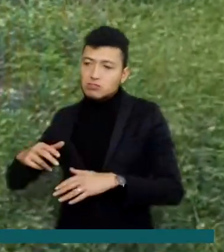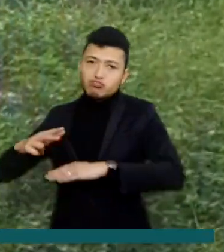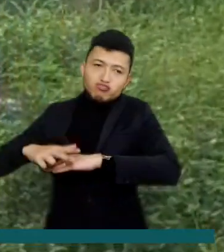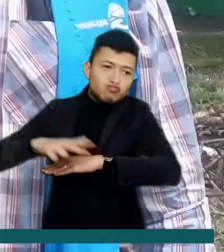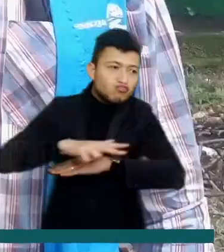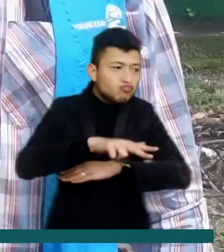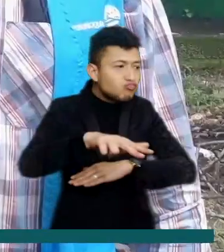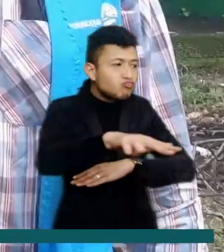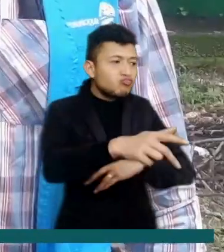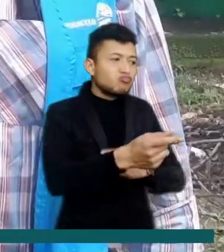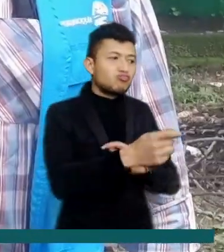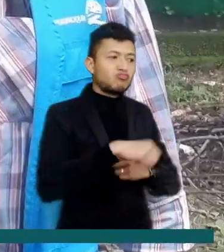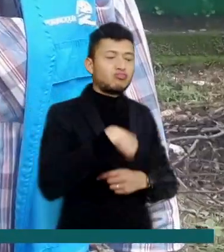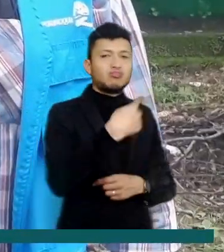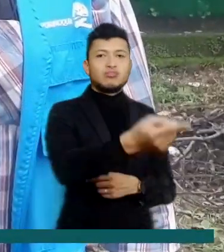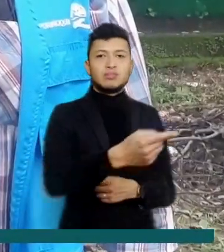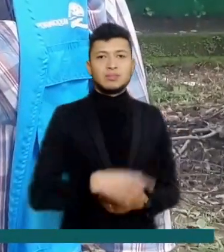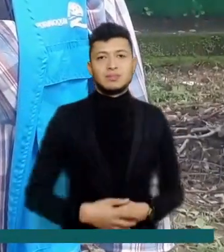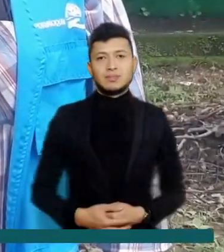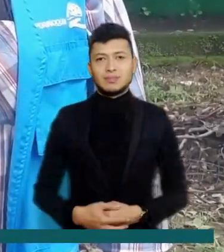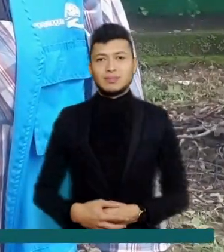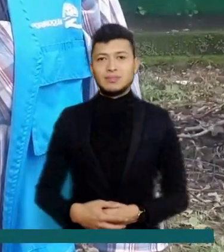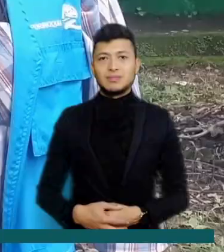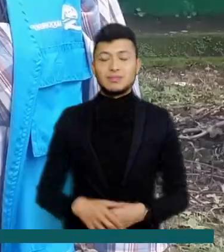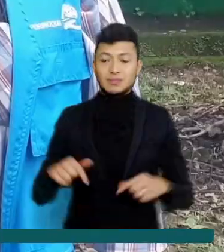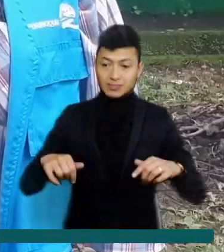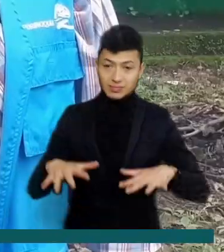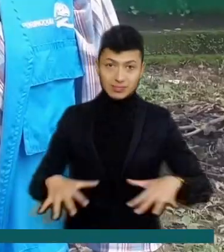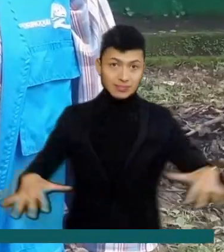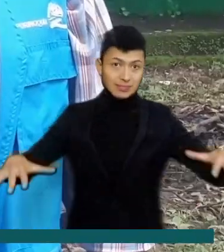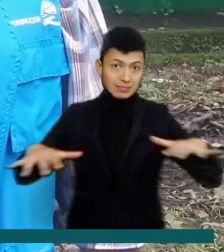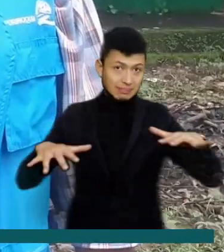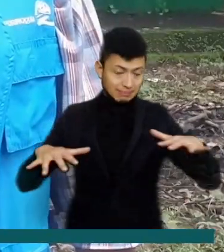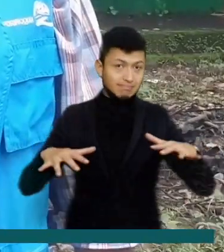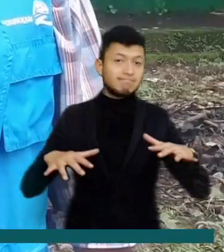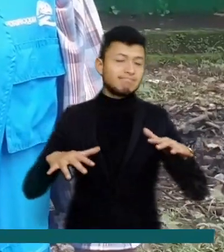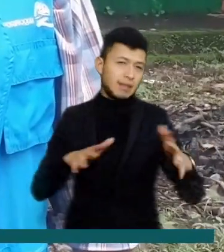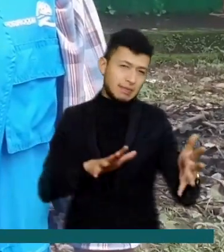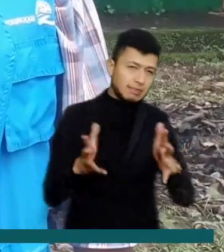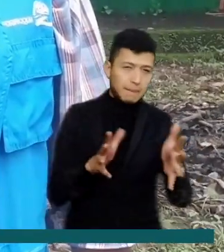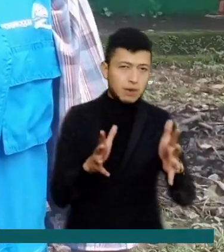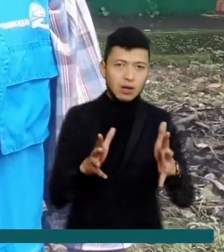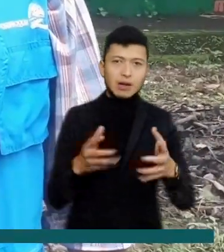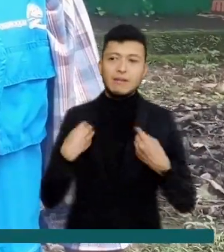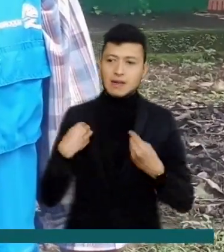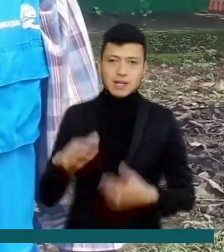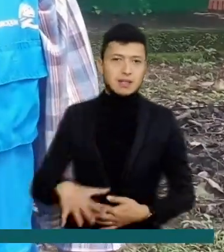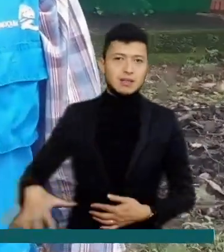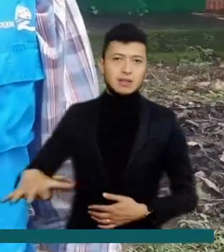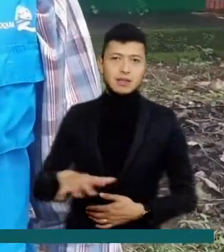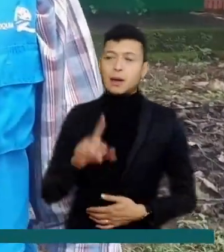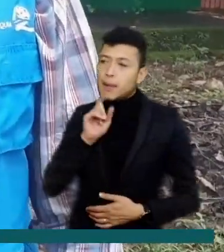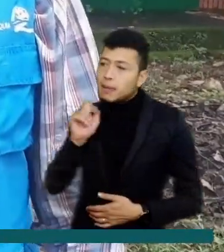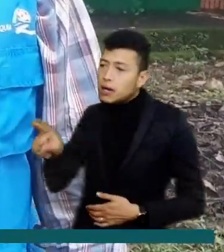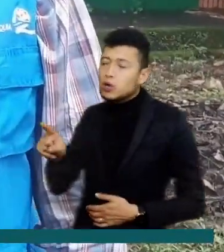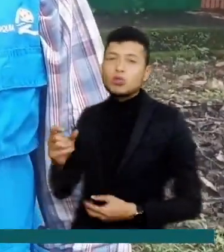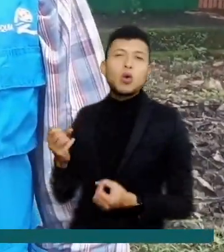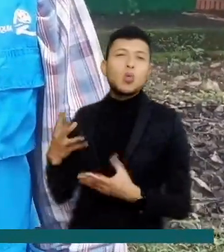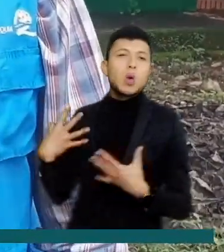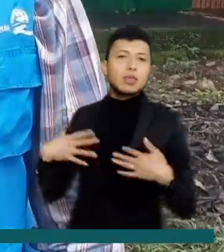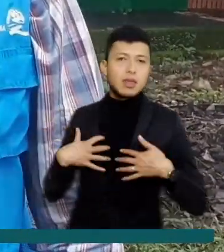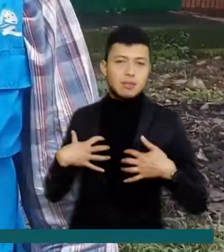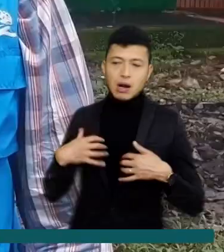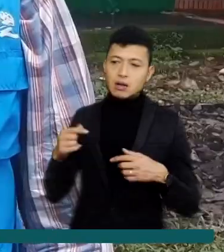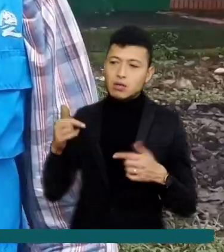desplazarse. En este momento son varias las especies que tienen como hábitat este albergue temporal. Doctor Álvaro, ¿cuántos animales y cuántas